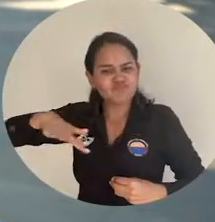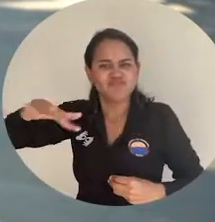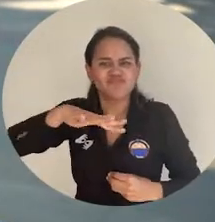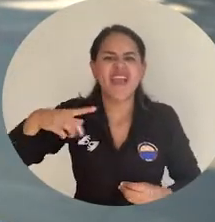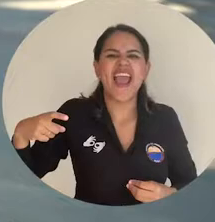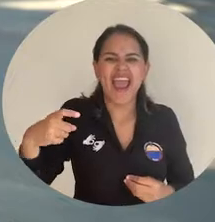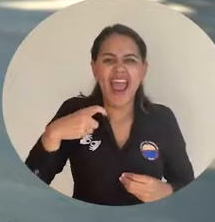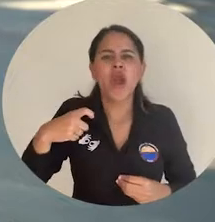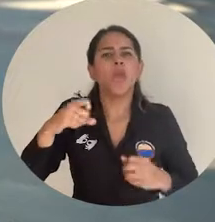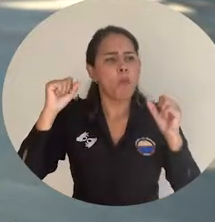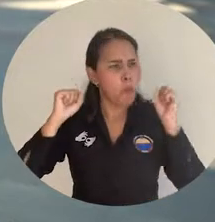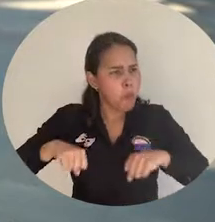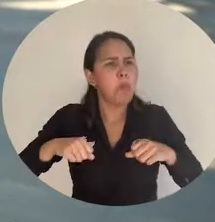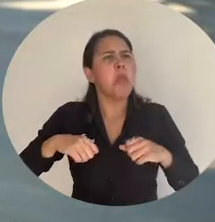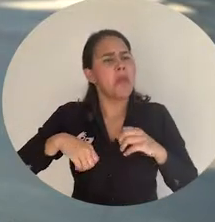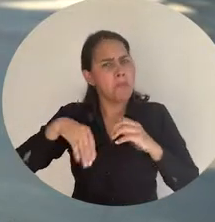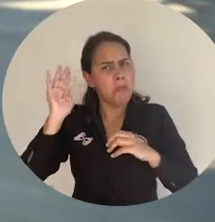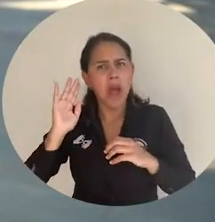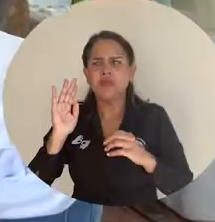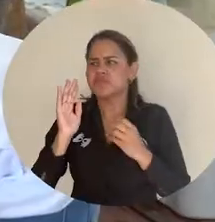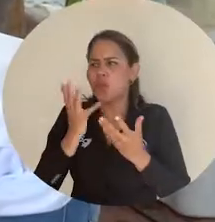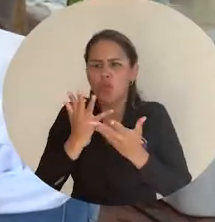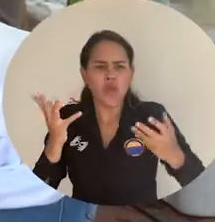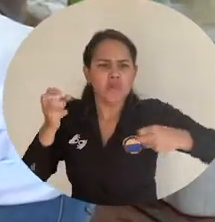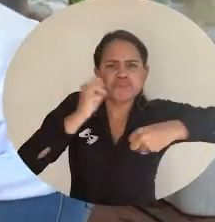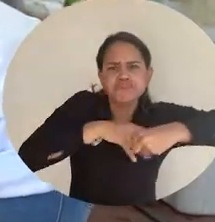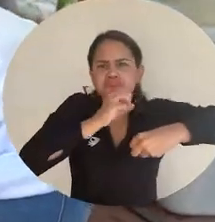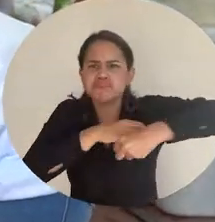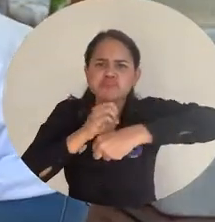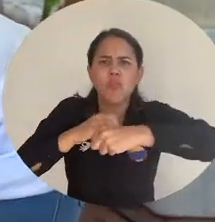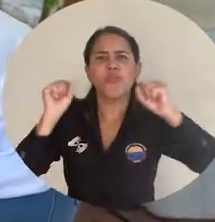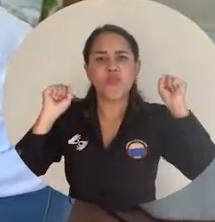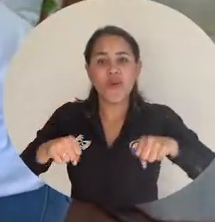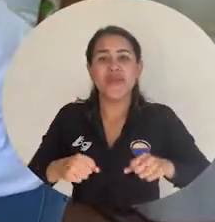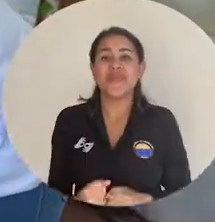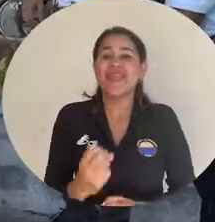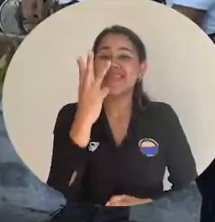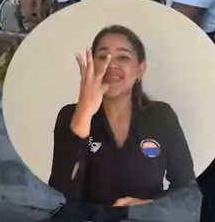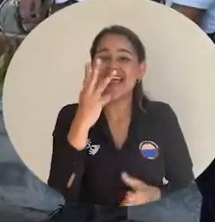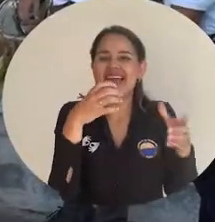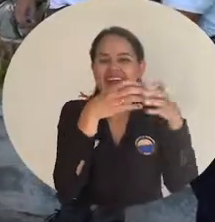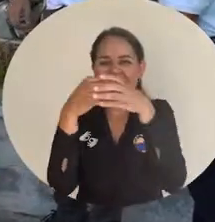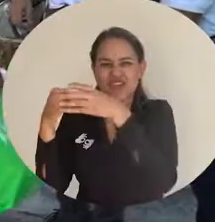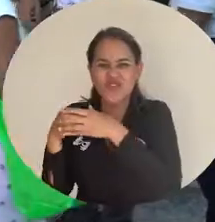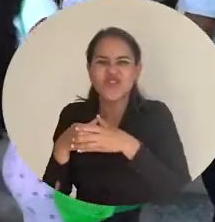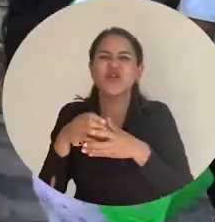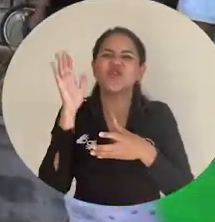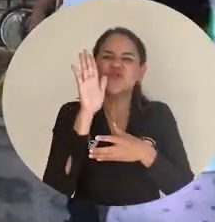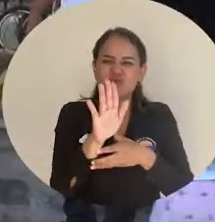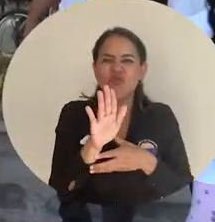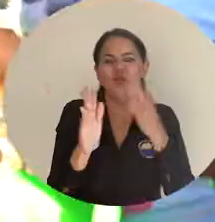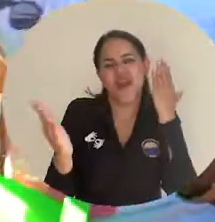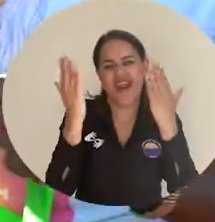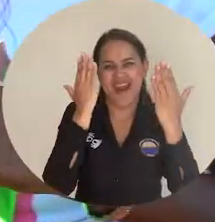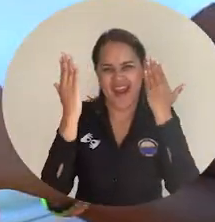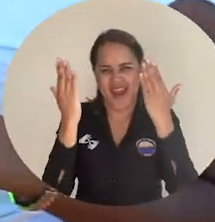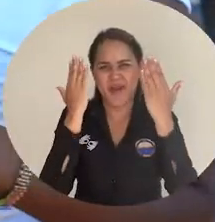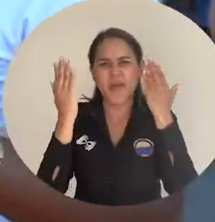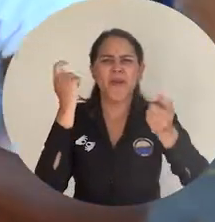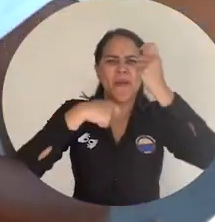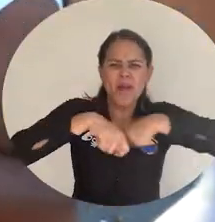nos podamos rebuscar un poquito más con la con la compra con el mercado de la casa fueron tres asociaciones campesinas productoras de